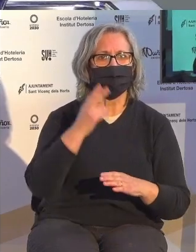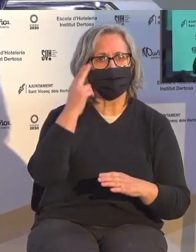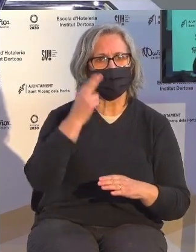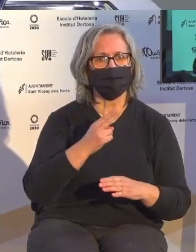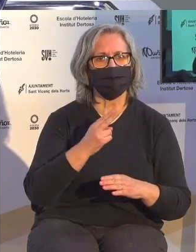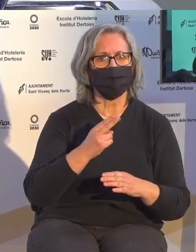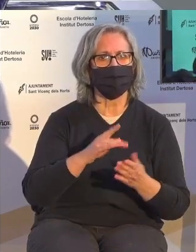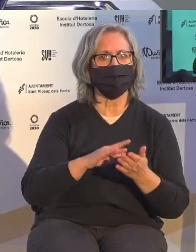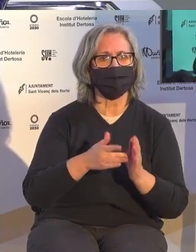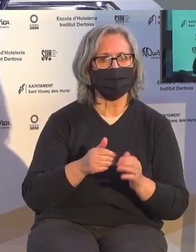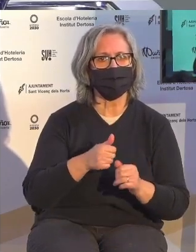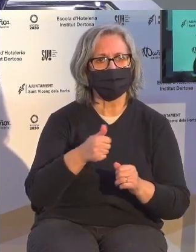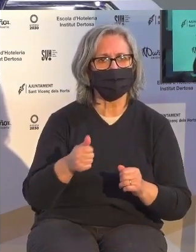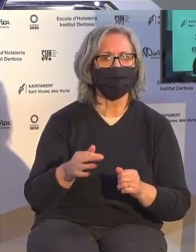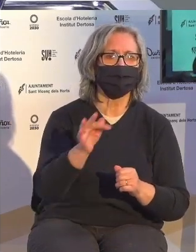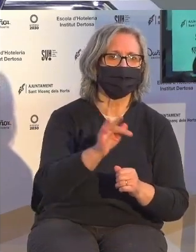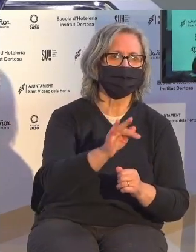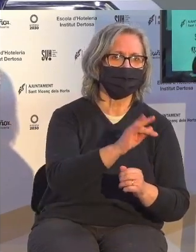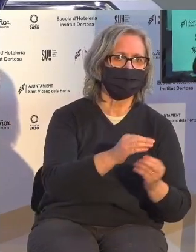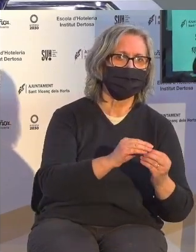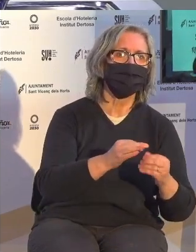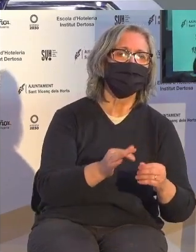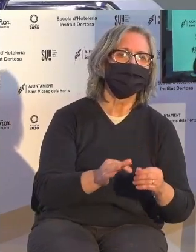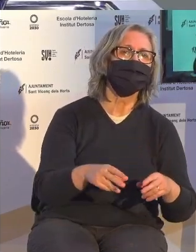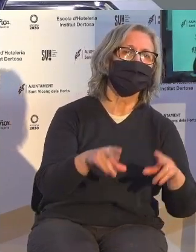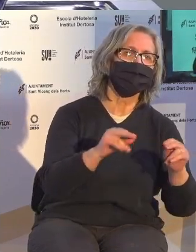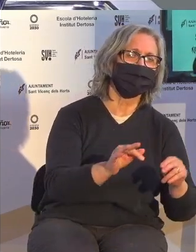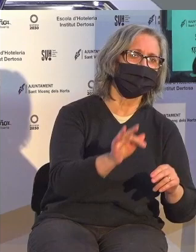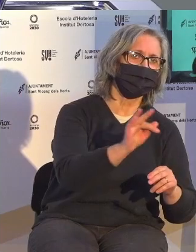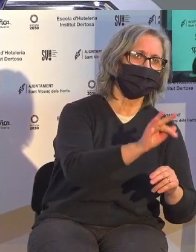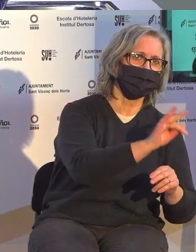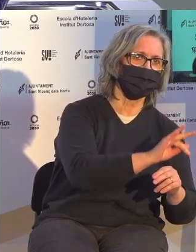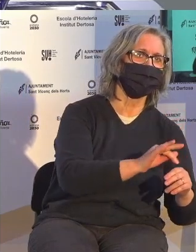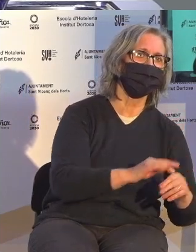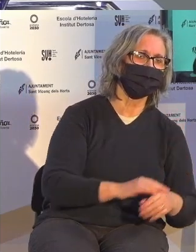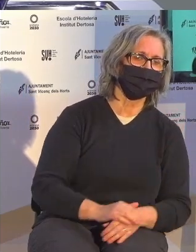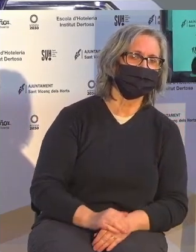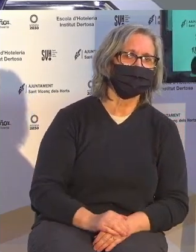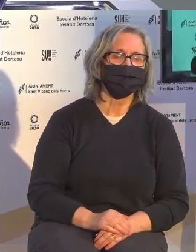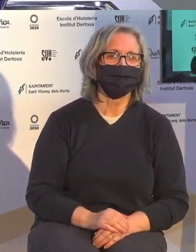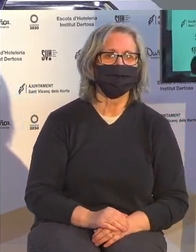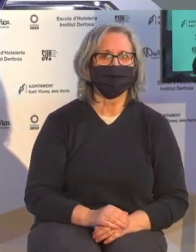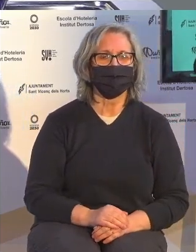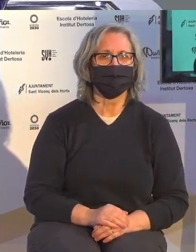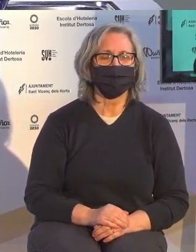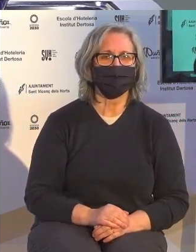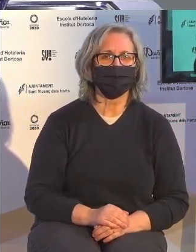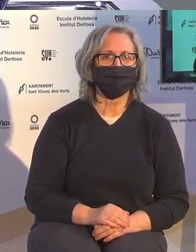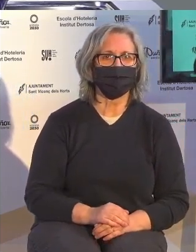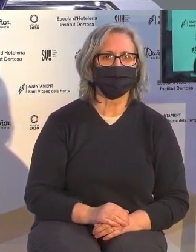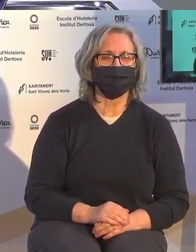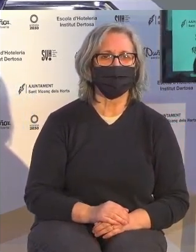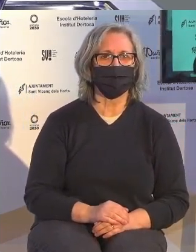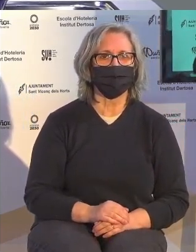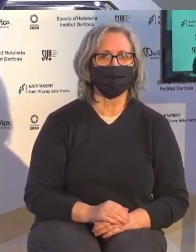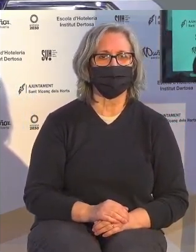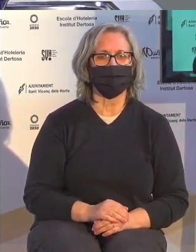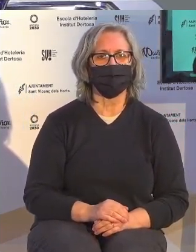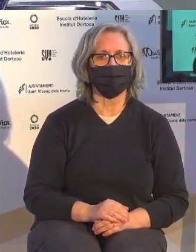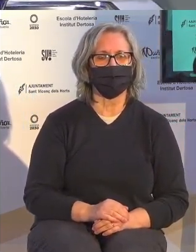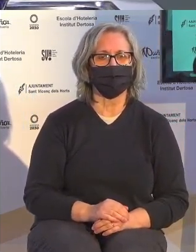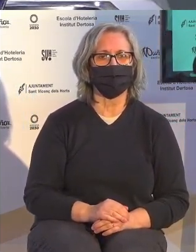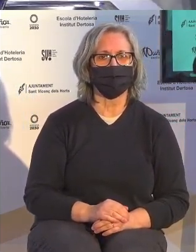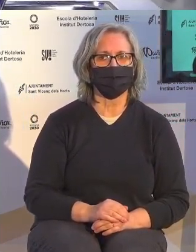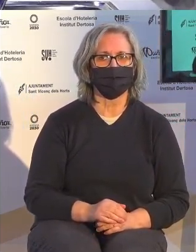importante de la cara de 9 está lista antes del azúcar legal 124 grados entonces veces cuando